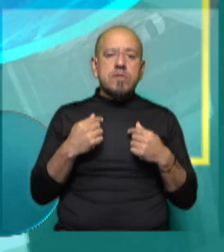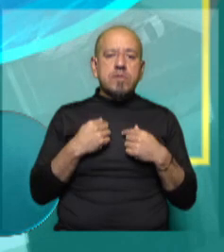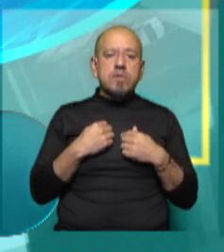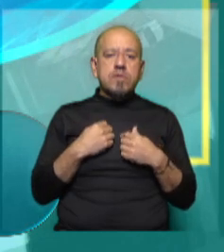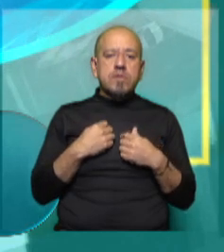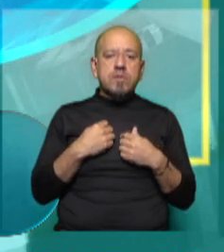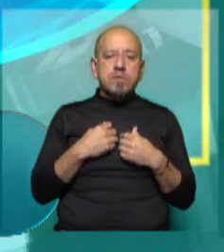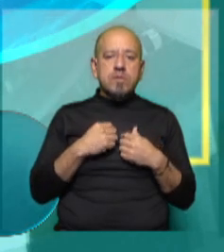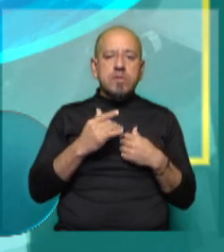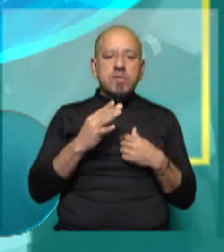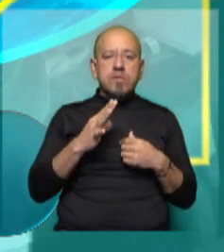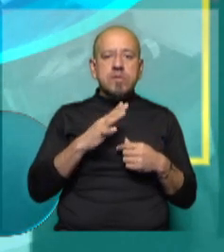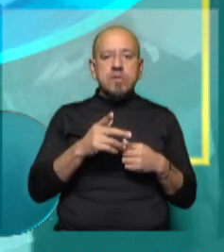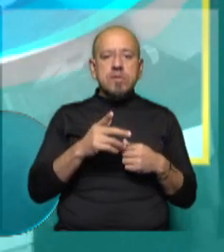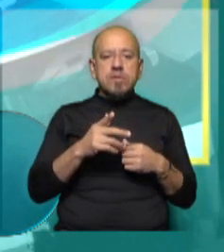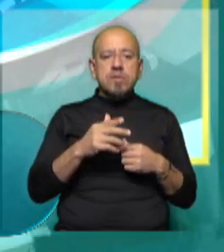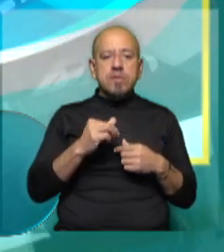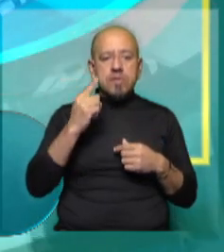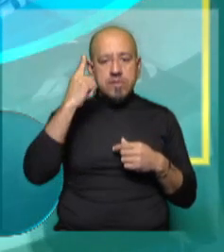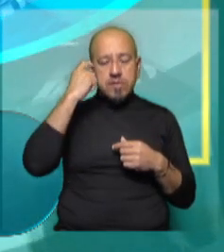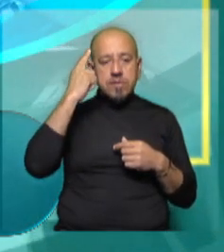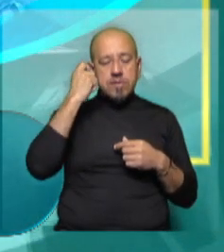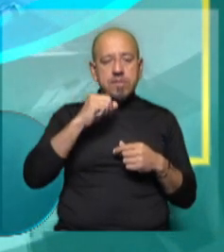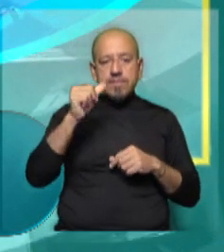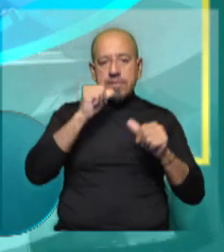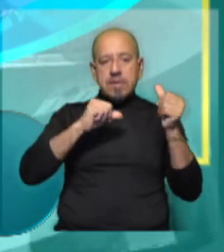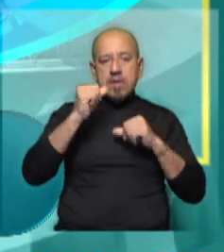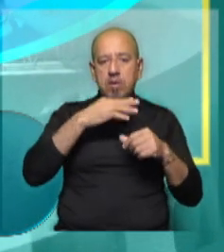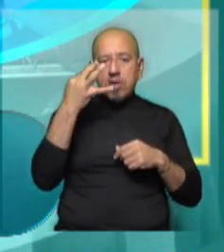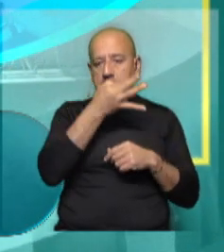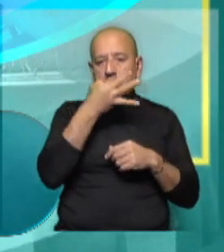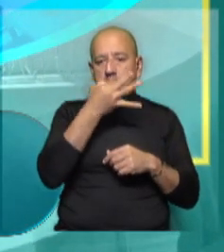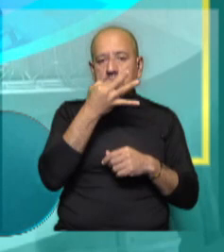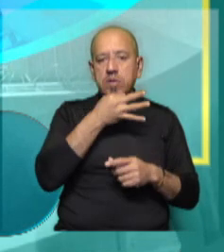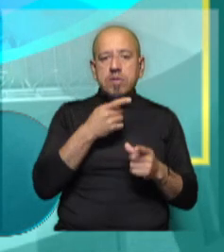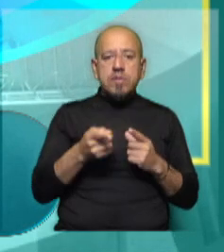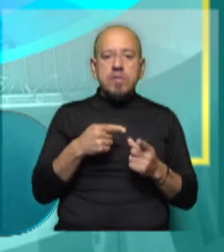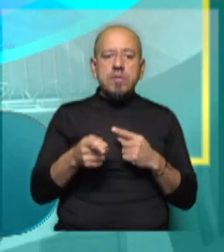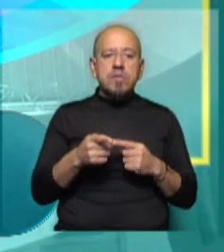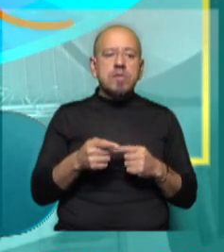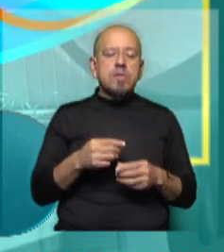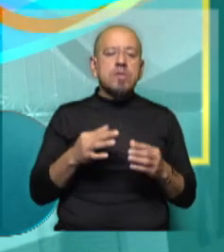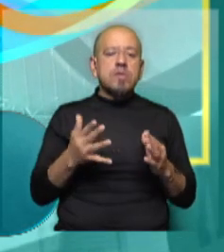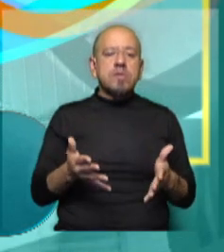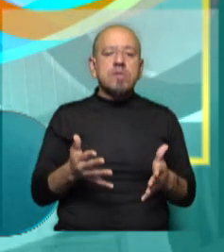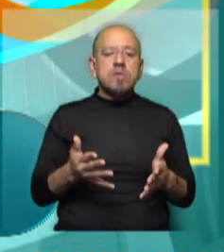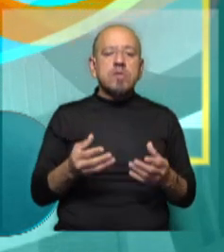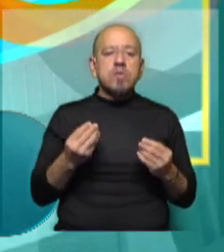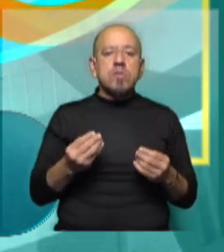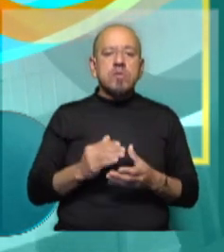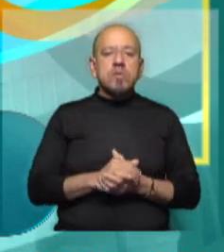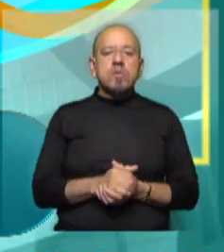sabemos que ha tenido experiencias también con el tema de alcohol y drogas, que es algo que rodea a veces ese ambiente. ¿Cómo lo llevó? Sí.